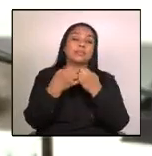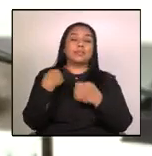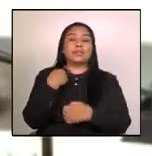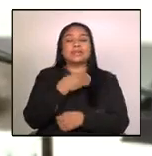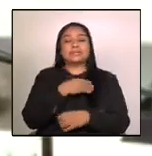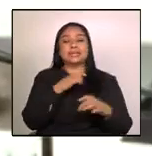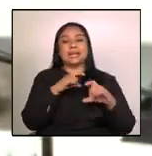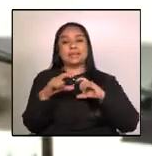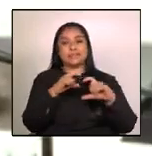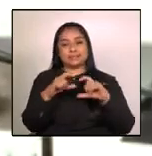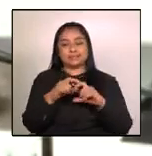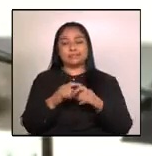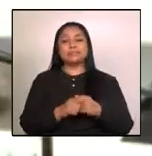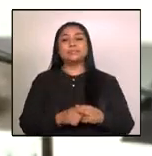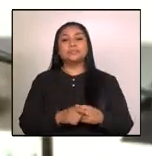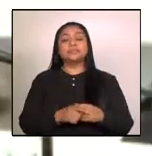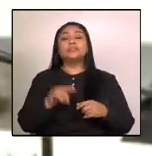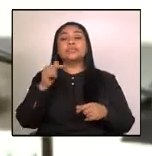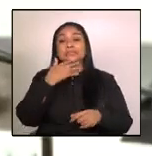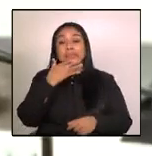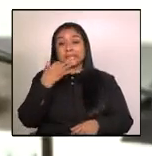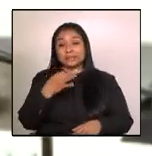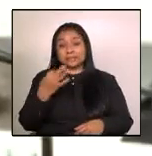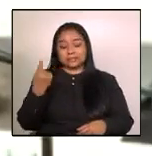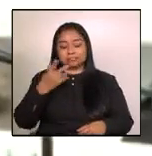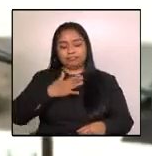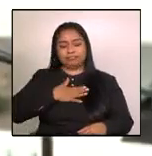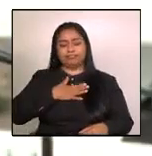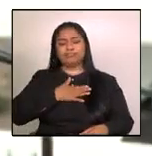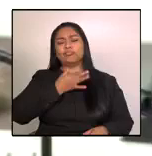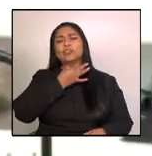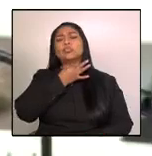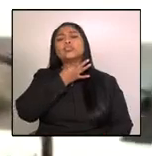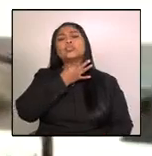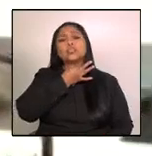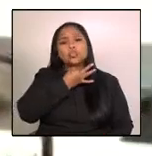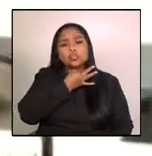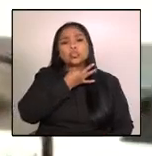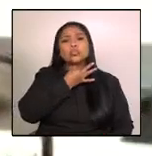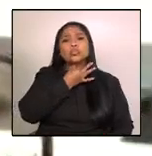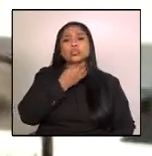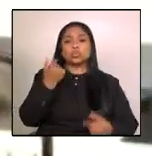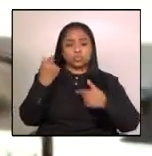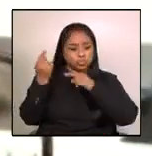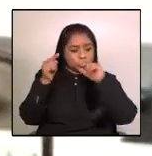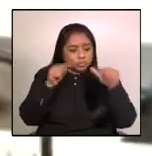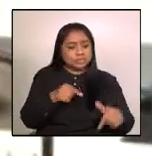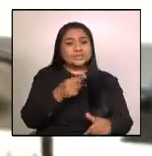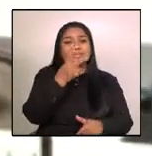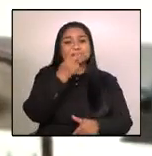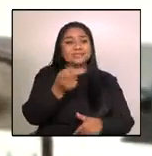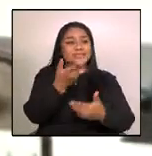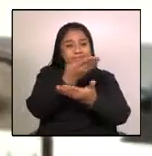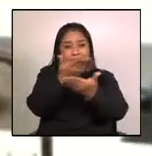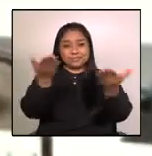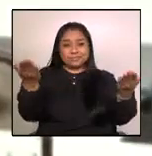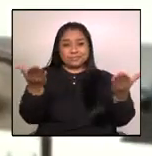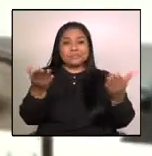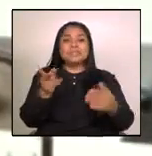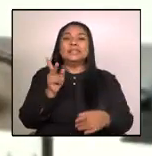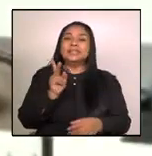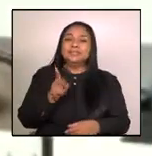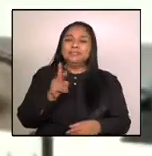La verdad, para mí es un gusto estar aquí nuevamente con ustedes. Siempre